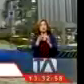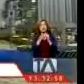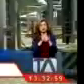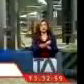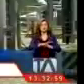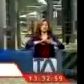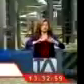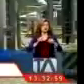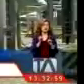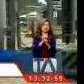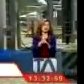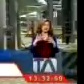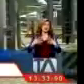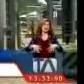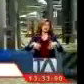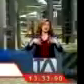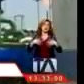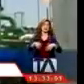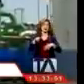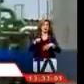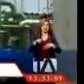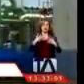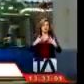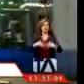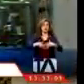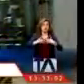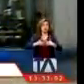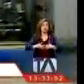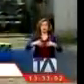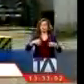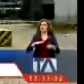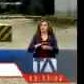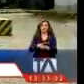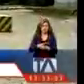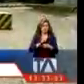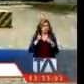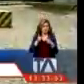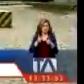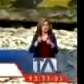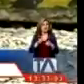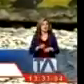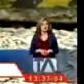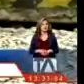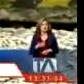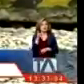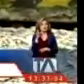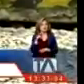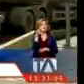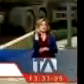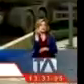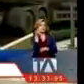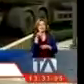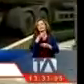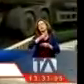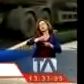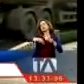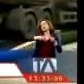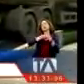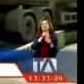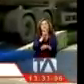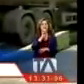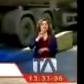problemas de ingeniería y que con ellos la planta opere en toda la capacidad para la que fue diseñada, se necesitan 20,2